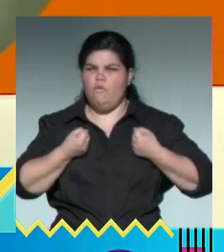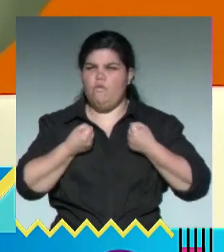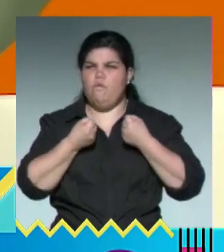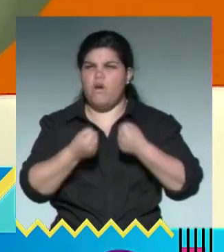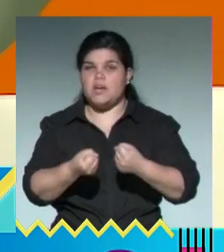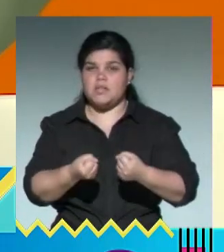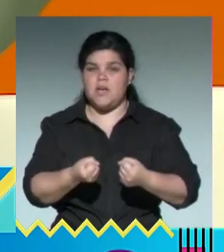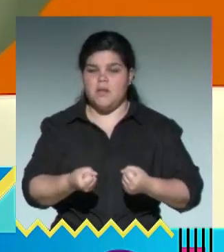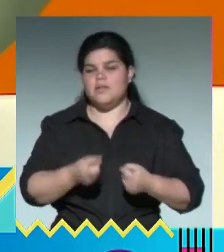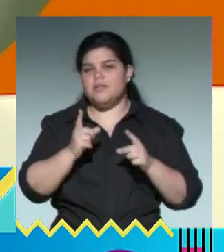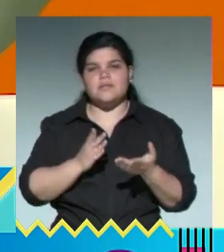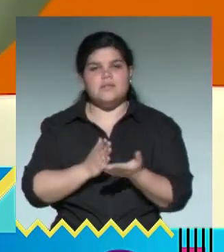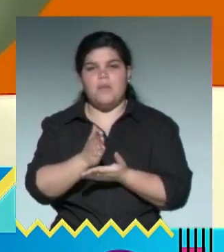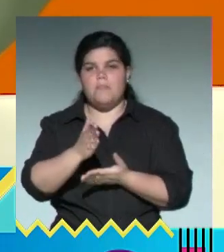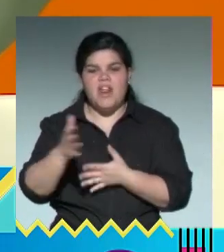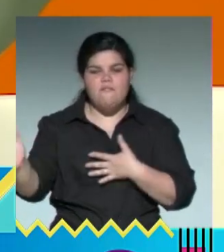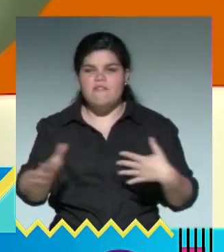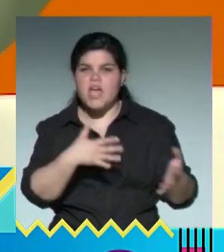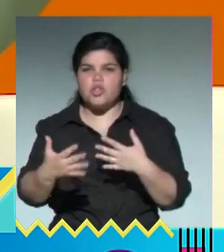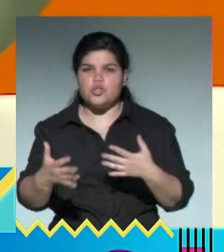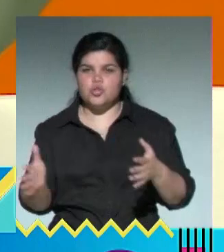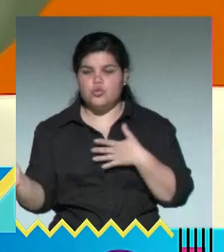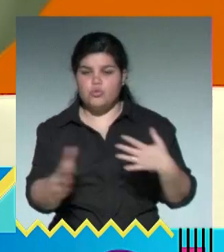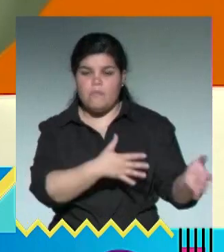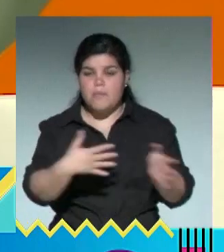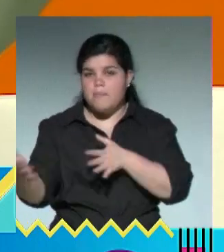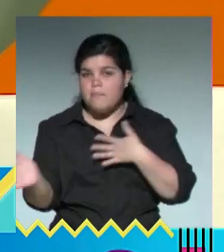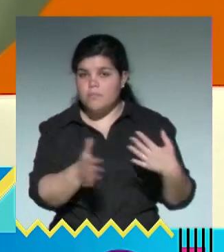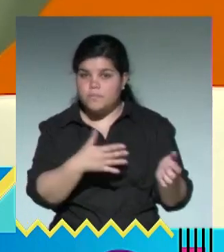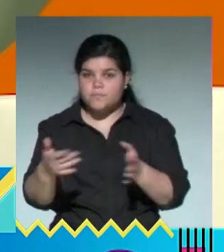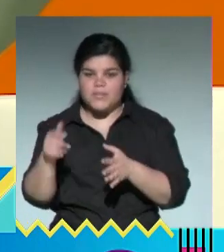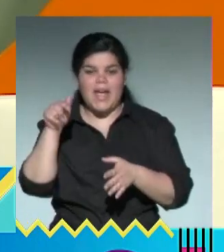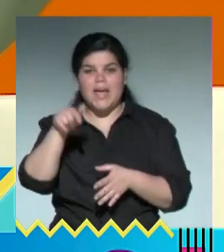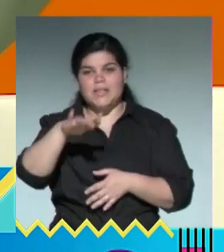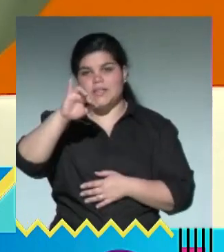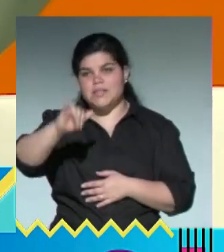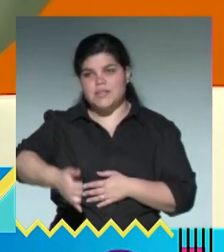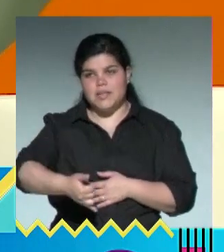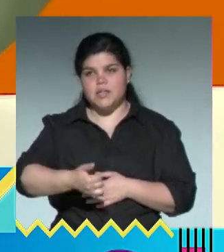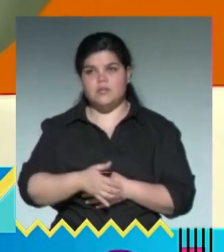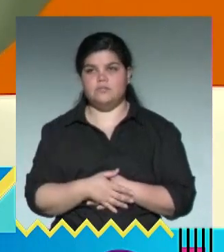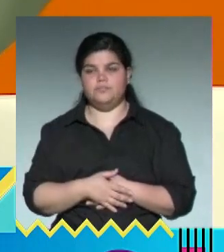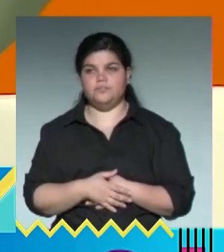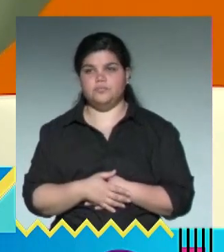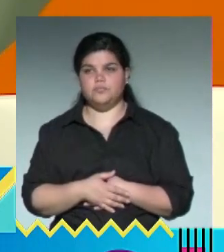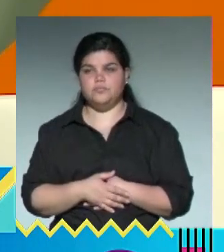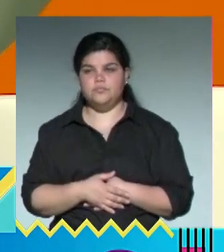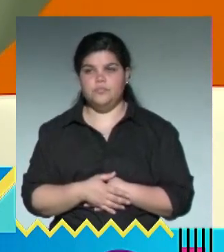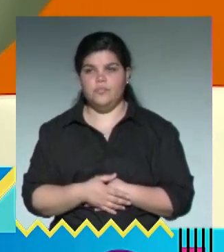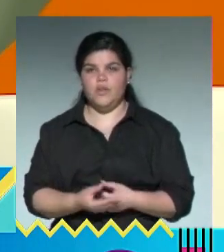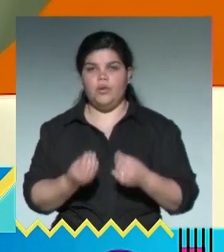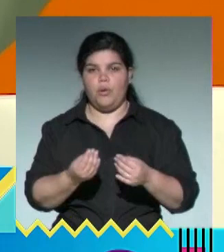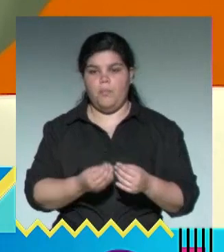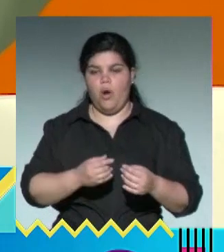el viento soplando a favor de uno, o sea, hacia donde está uno, entonces es más probable que salte el incendio